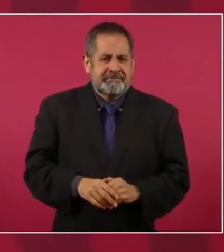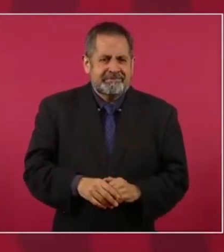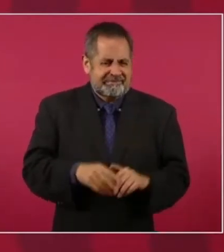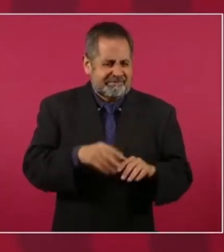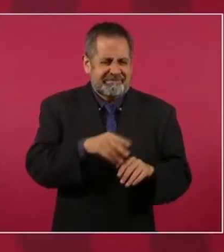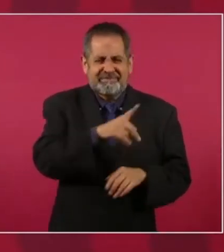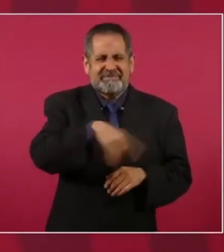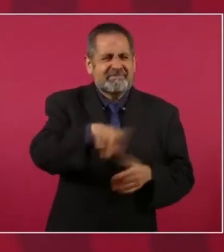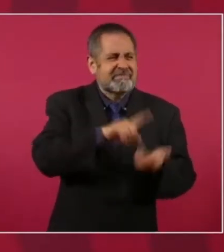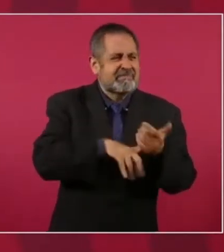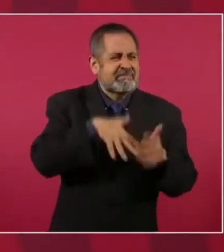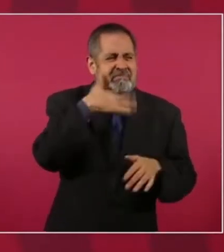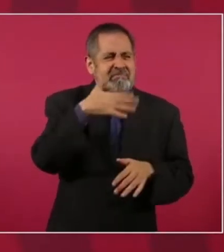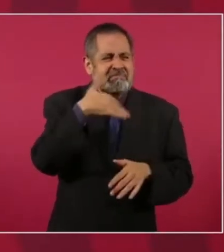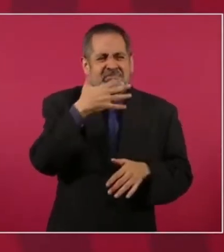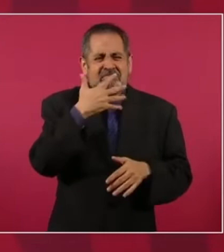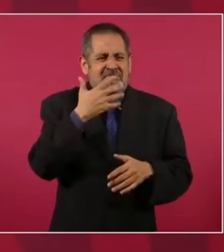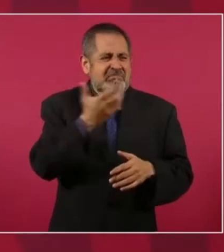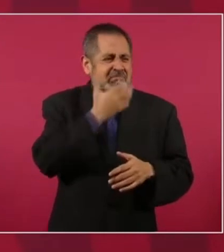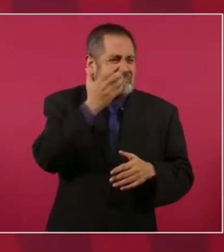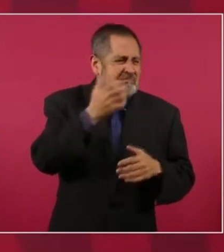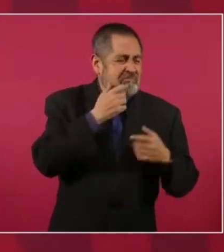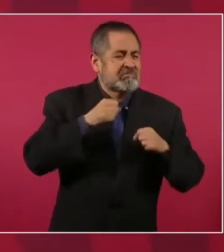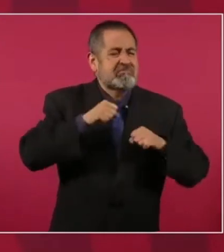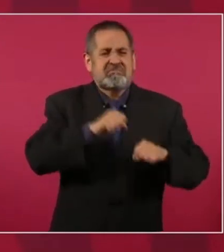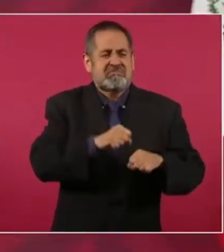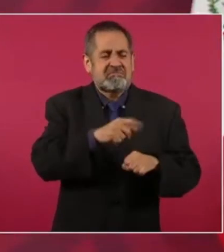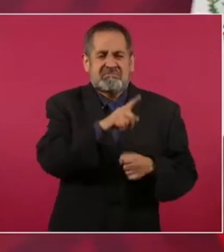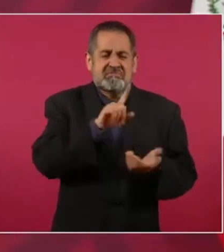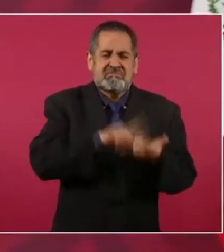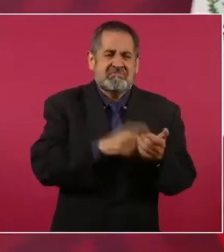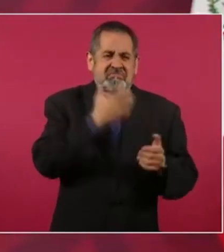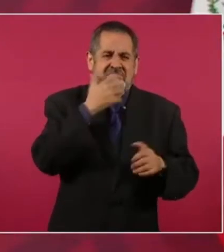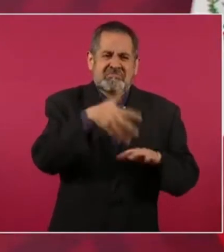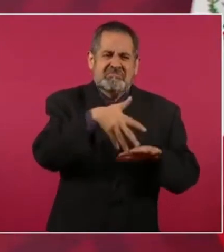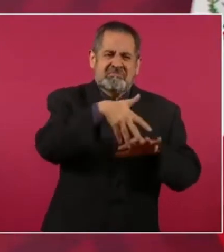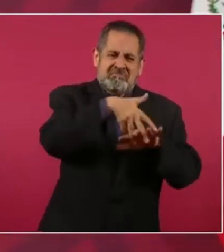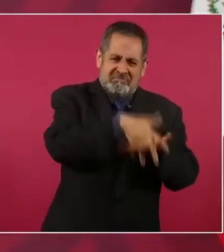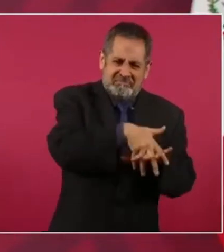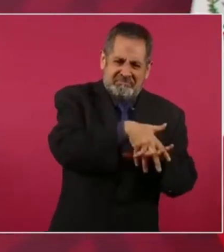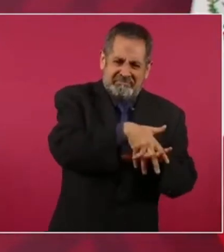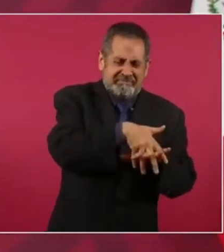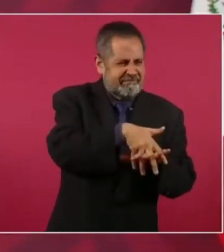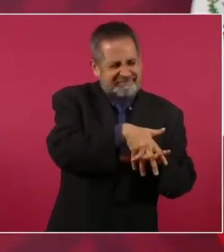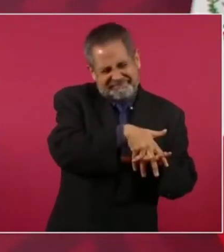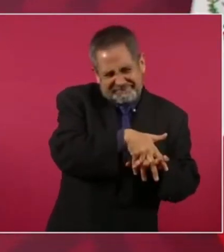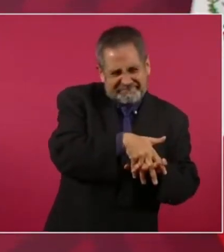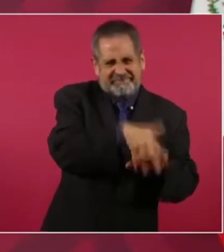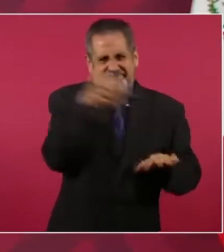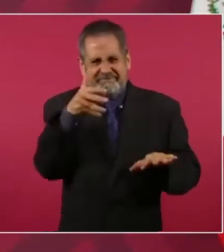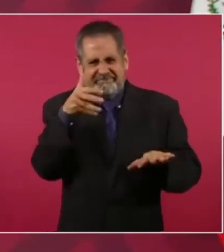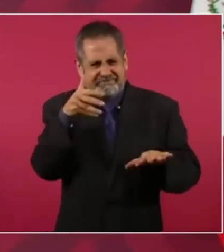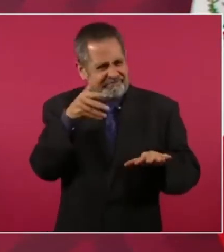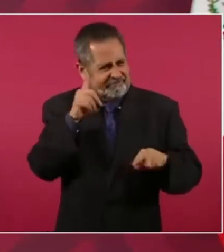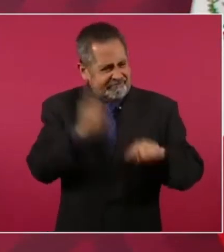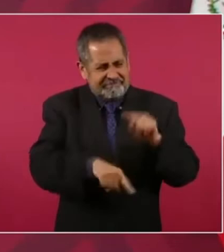de corrupción, de injusticias, de privilegios, arrancarlo de raíz.